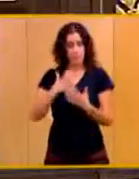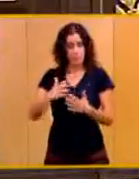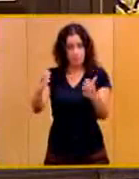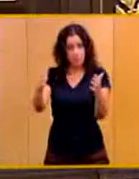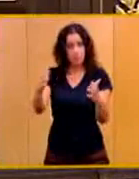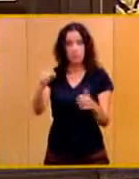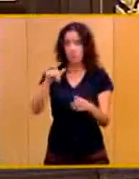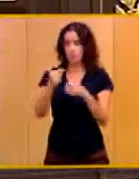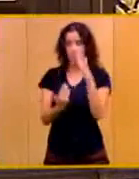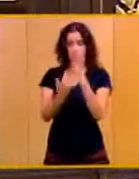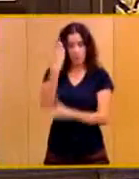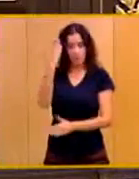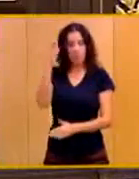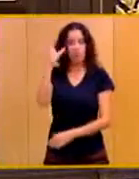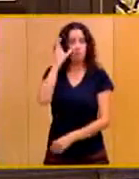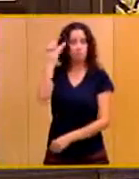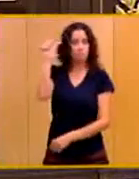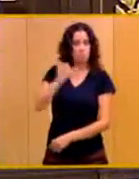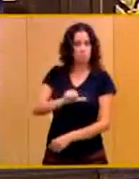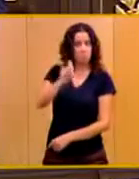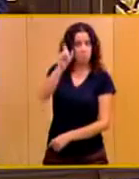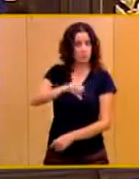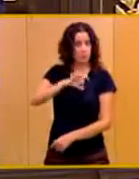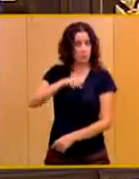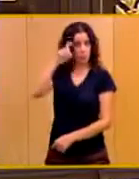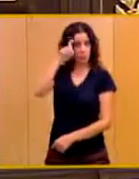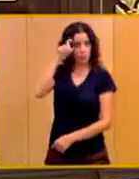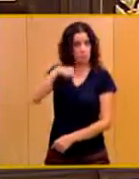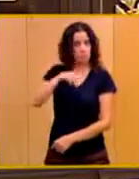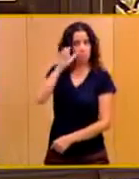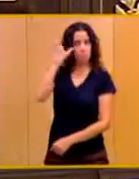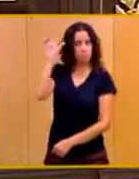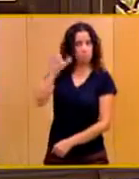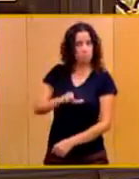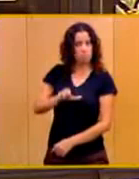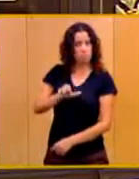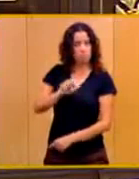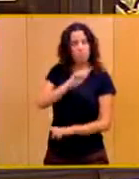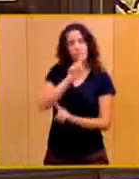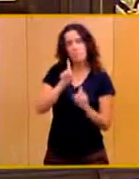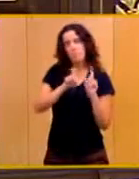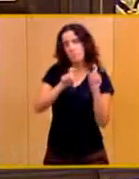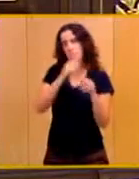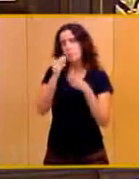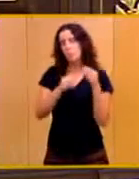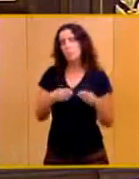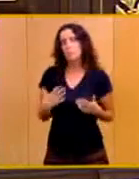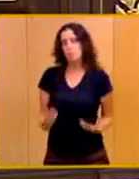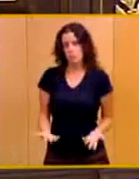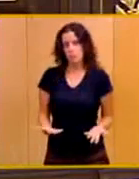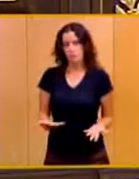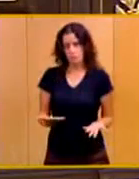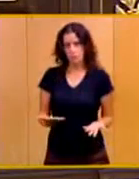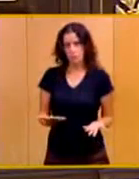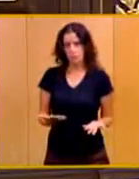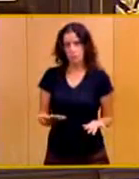mañana al señor Rodríguez Zapatero, la pregunta que cabe hacerse es: ¿en qué se diferencia